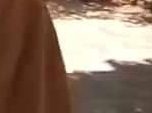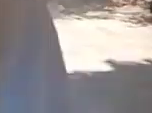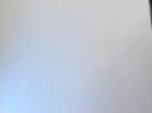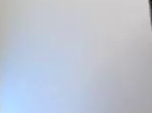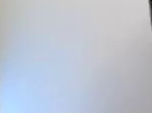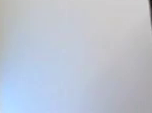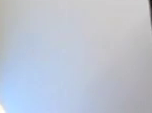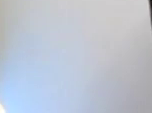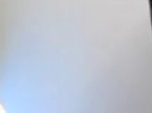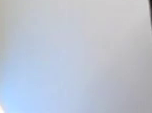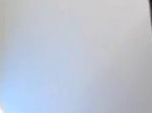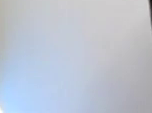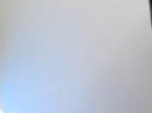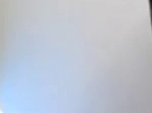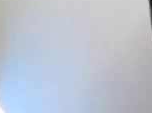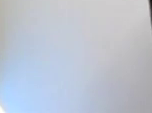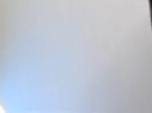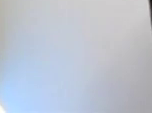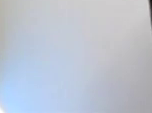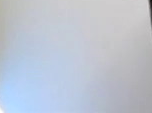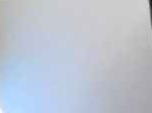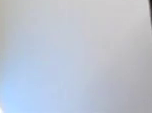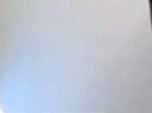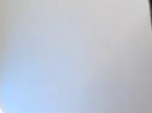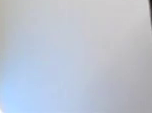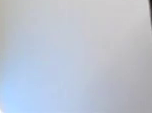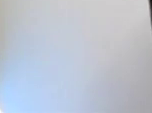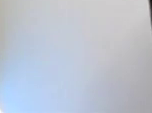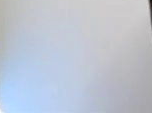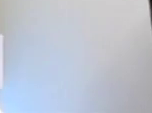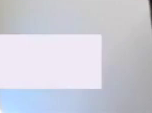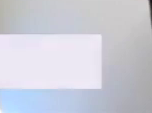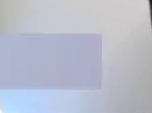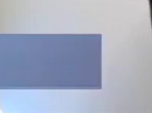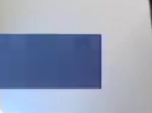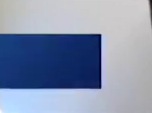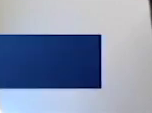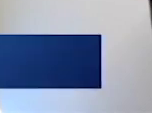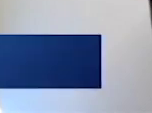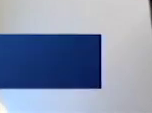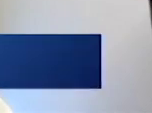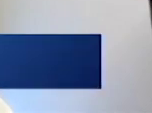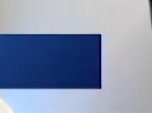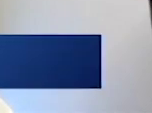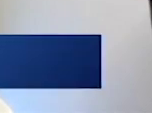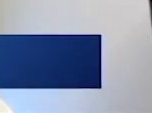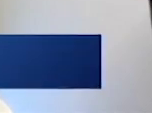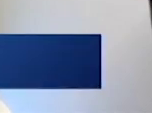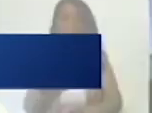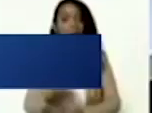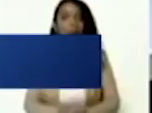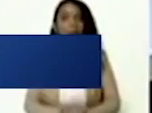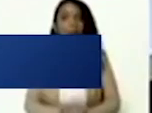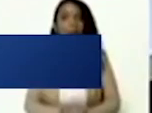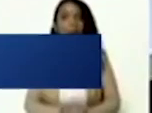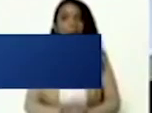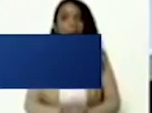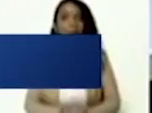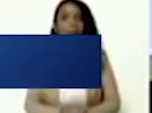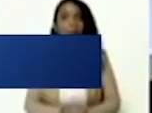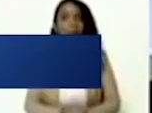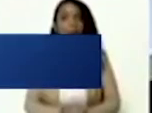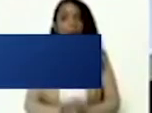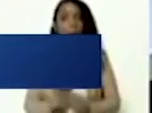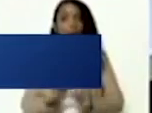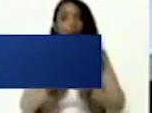pues. El doctor David Bolguer, el profesor de enfermedades contagiosas en la Universidad de Minnesota, se refirió al carbativir, producto que Maduro